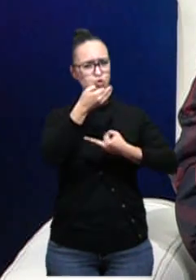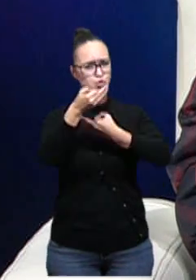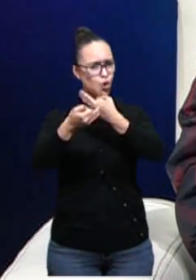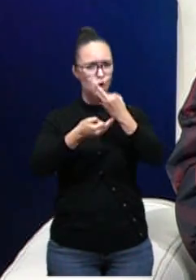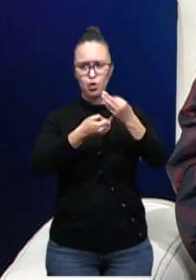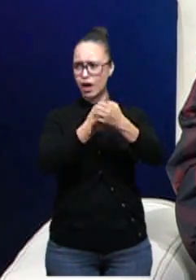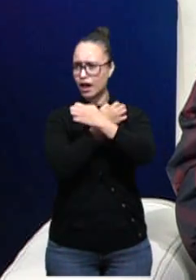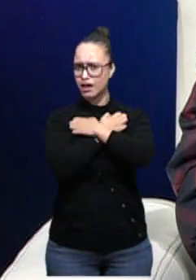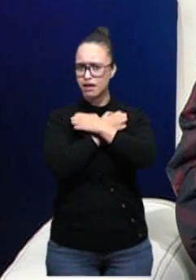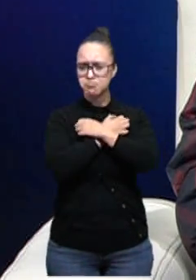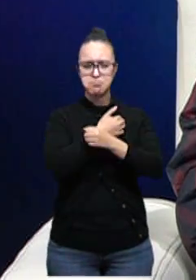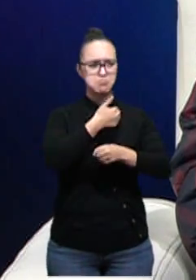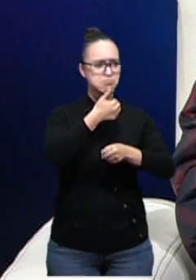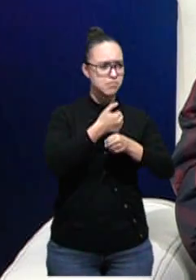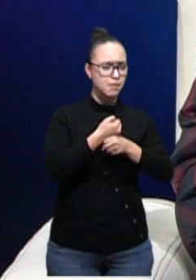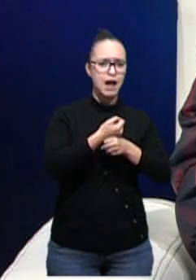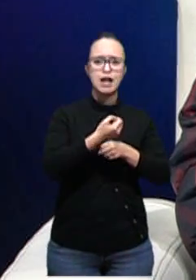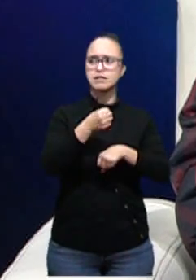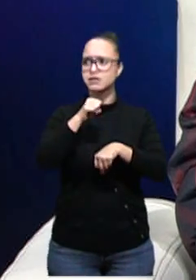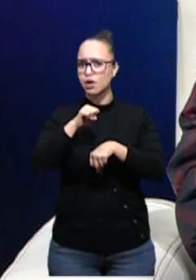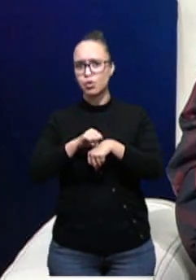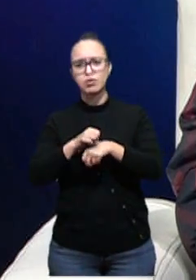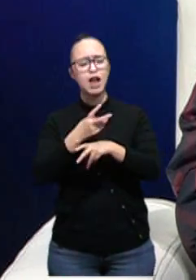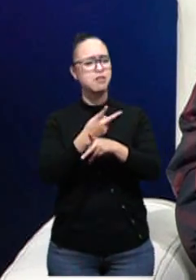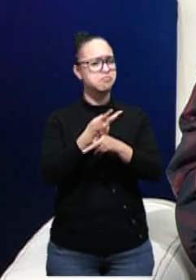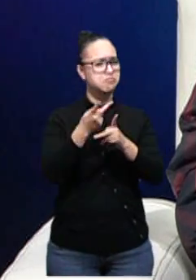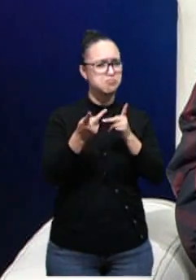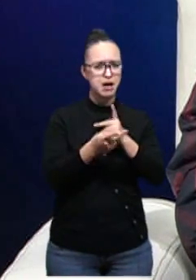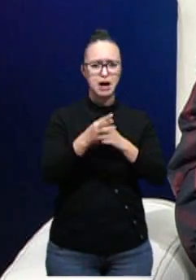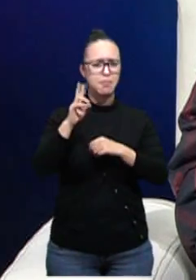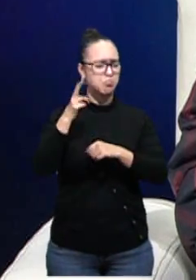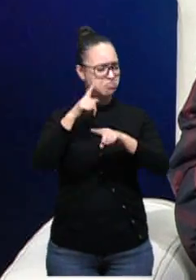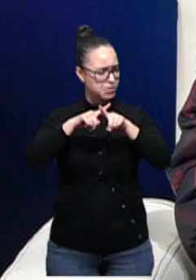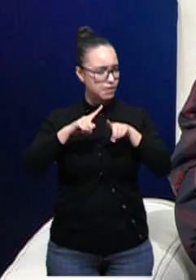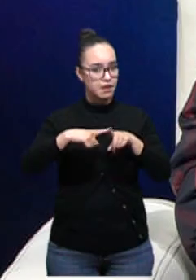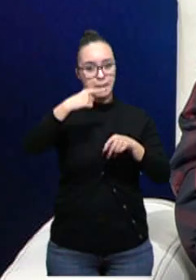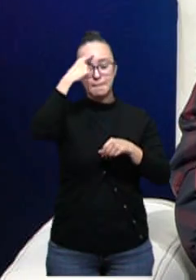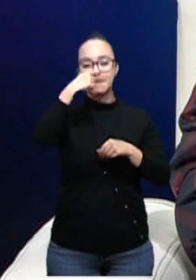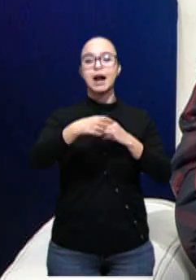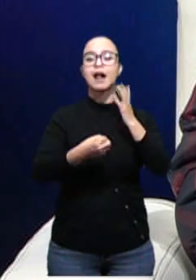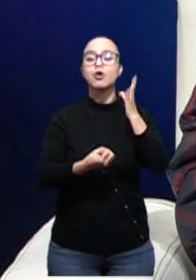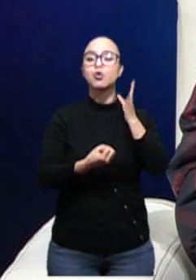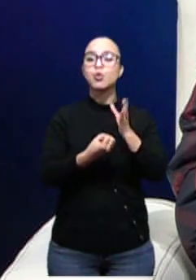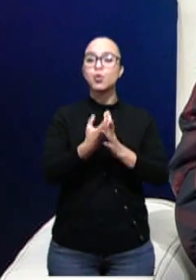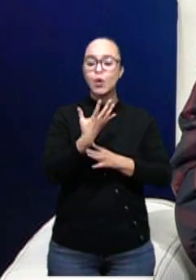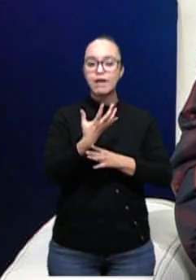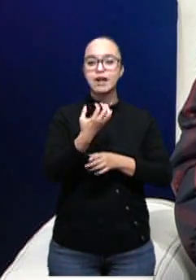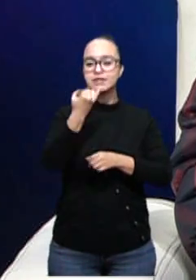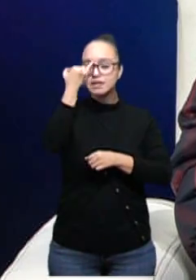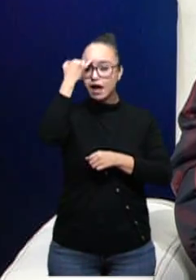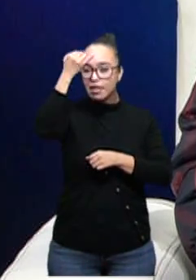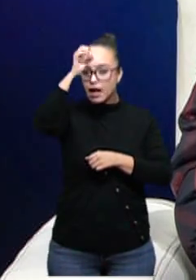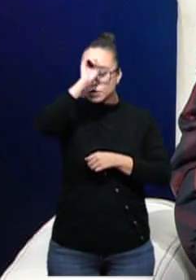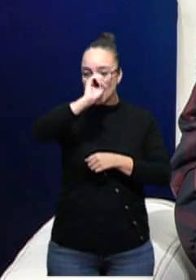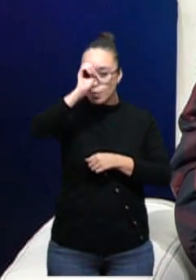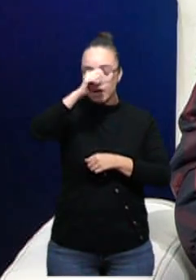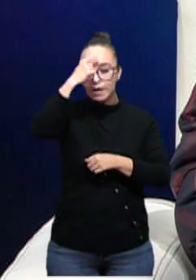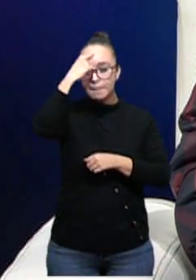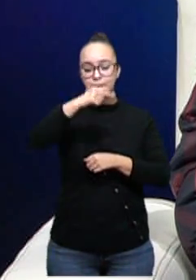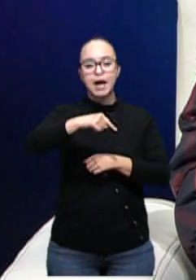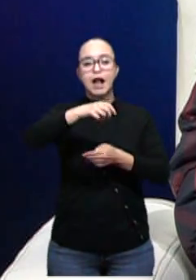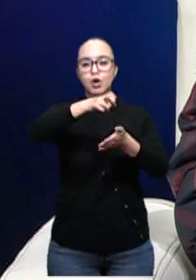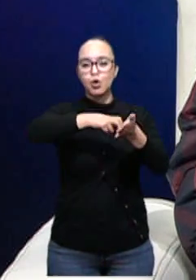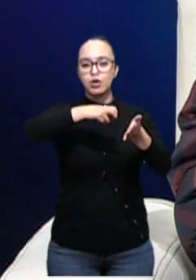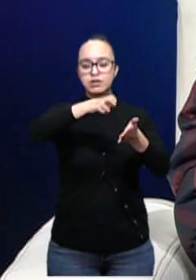educativos a que se sumen a estas nuevas propuestas y estas nuevas alternativas que tenemos que generar precisamente para ajustar los